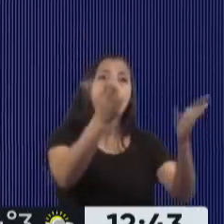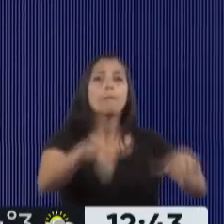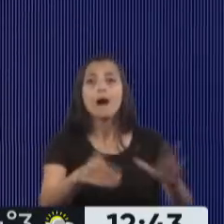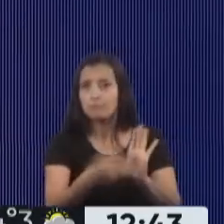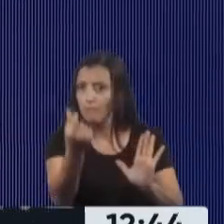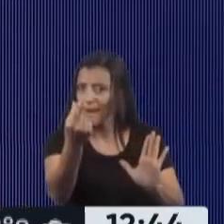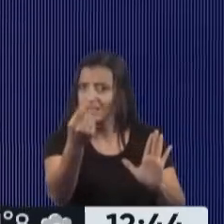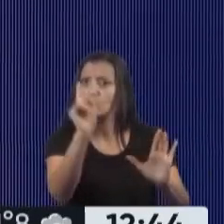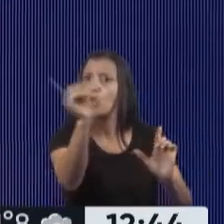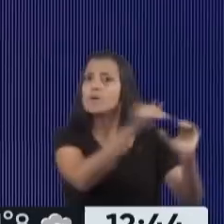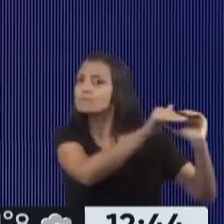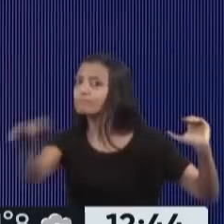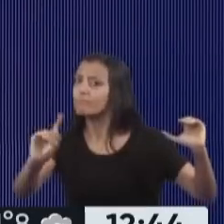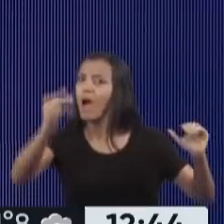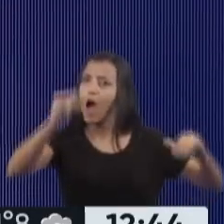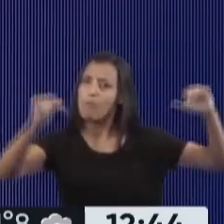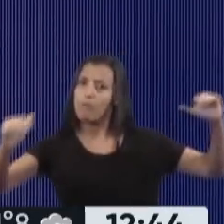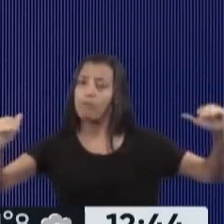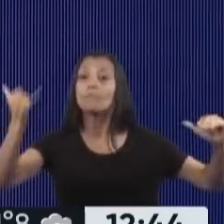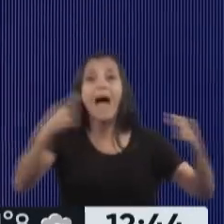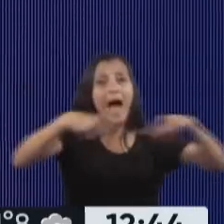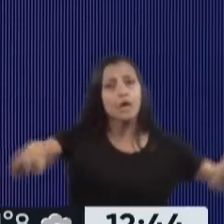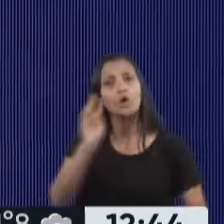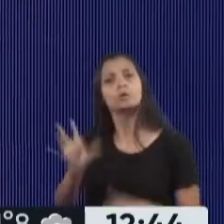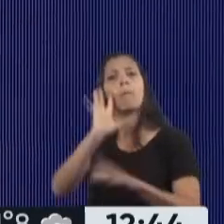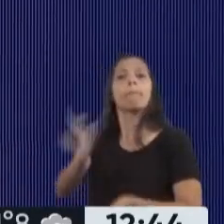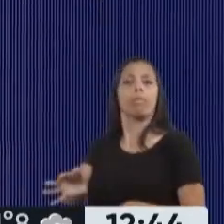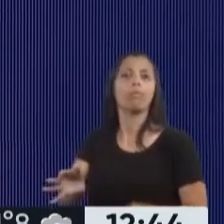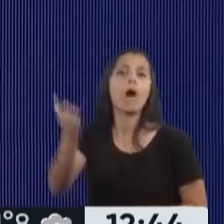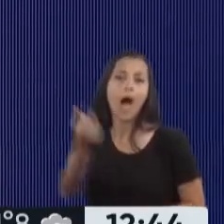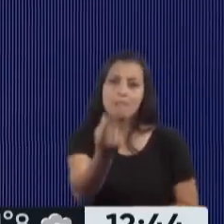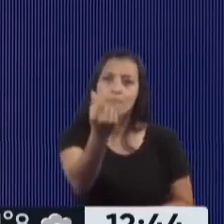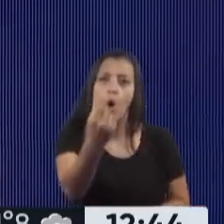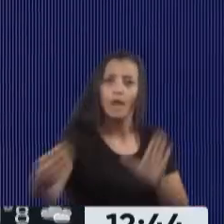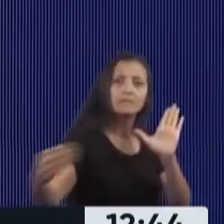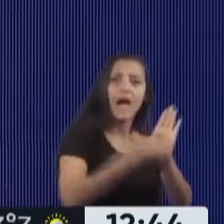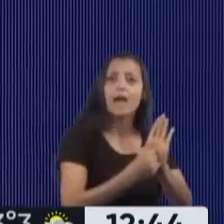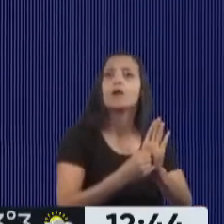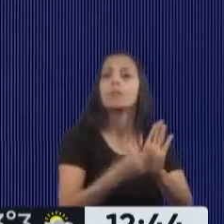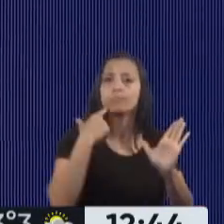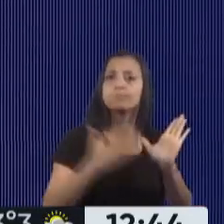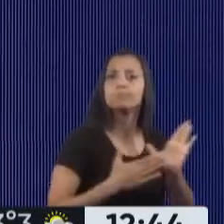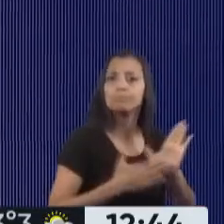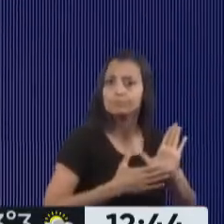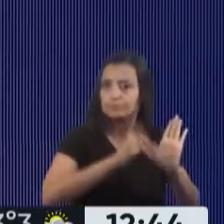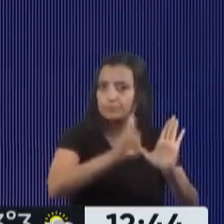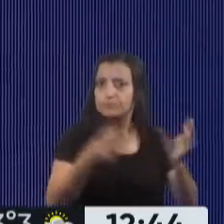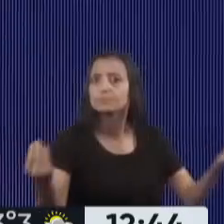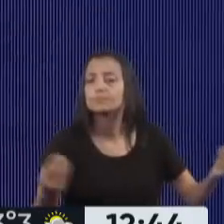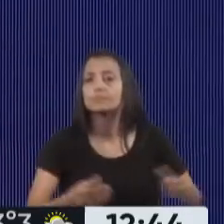y había elementos que permitían una convalidación monetaria que